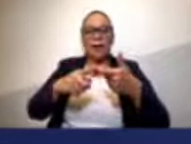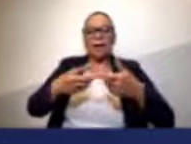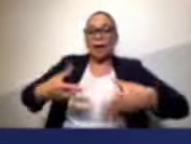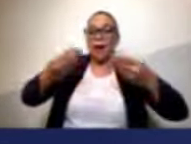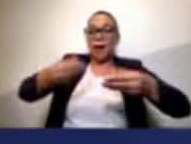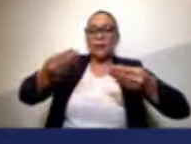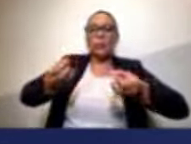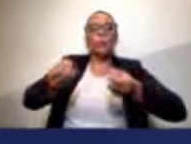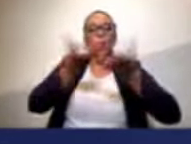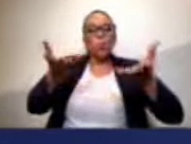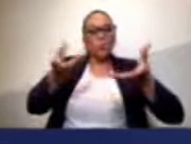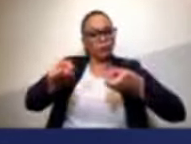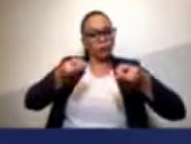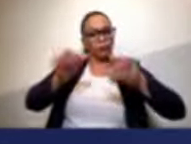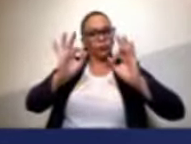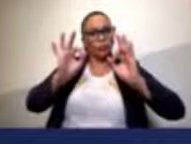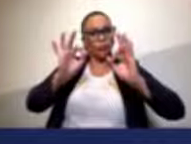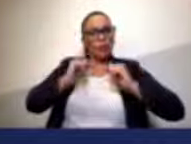público sea